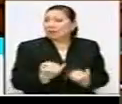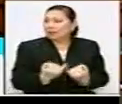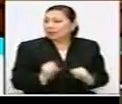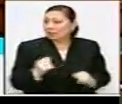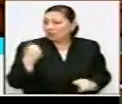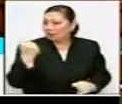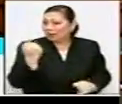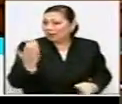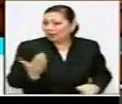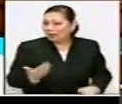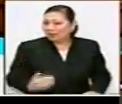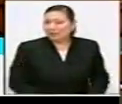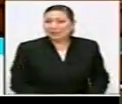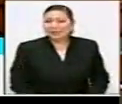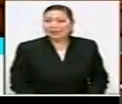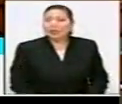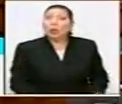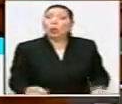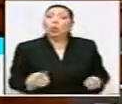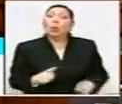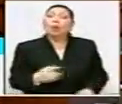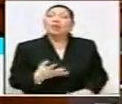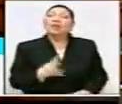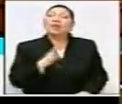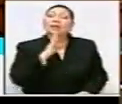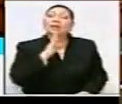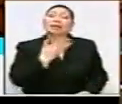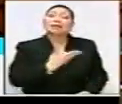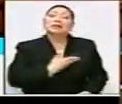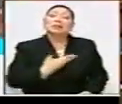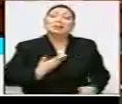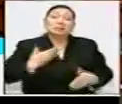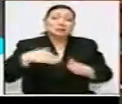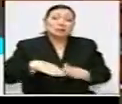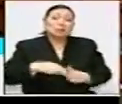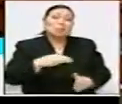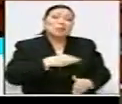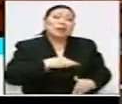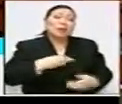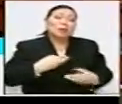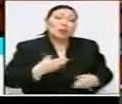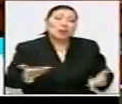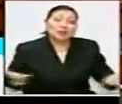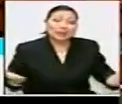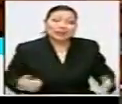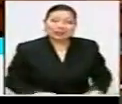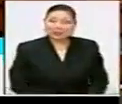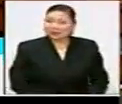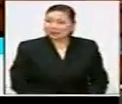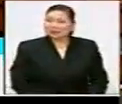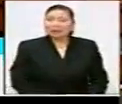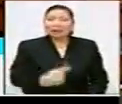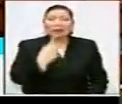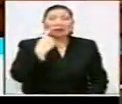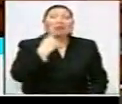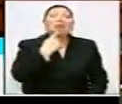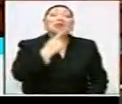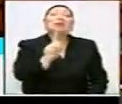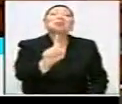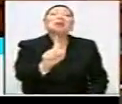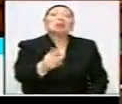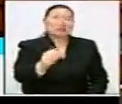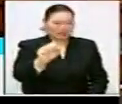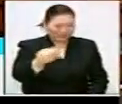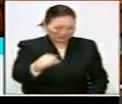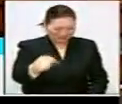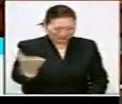independencia de poderes. Cuando quien digita el Ejecutivo no está metido en el Ministerio Público, a ver que nos digan que no. Dicen